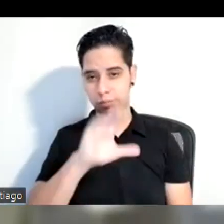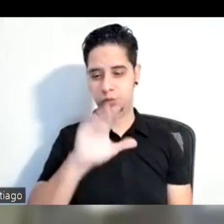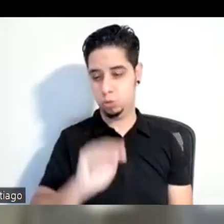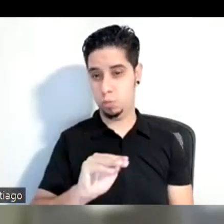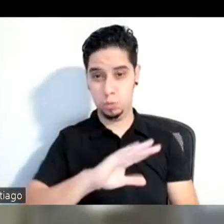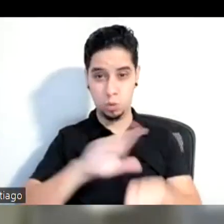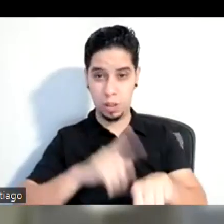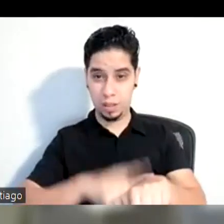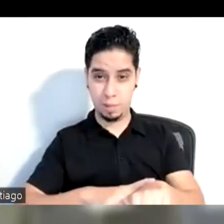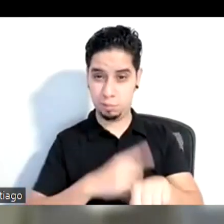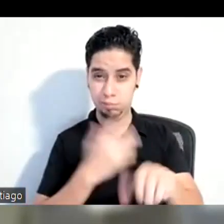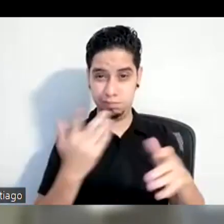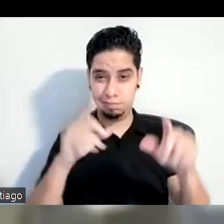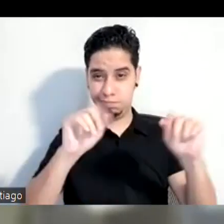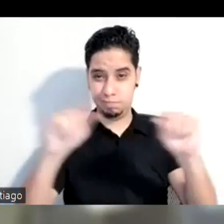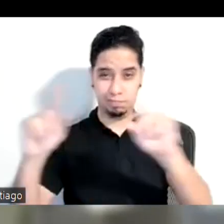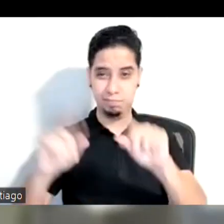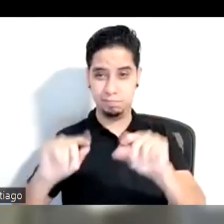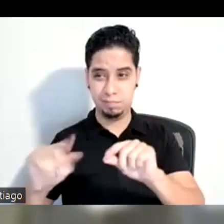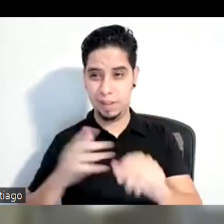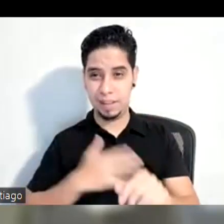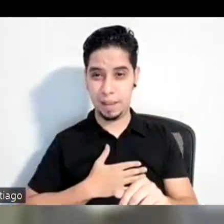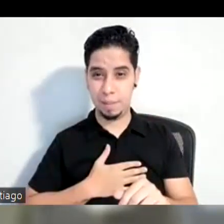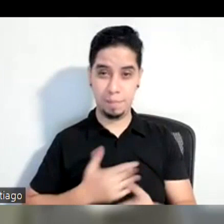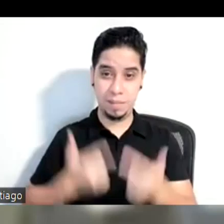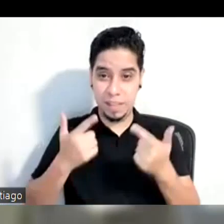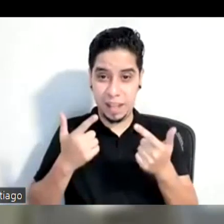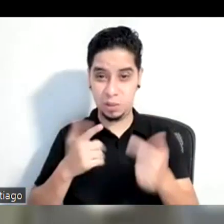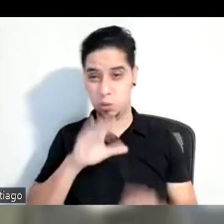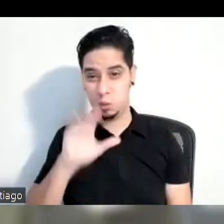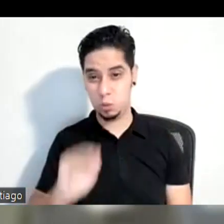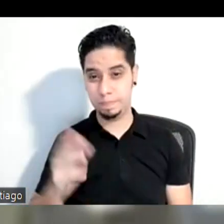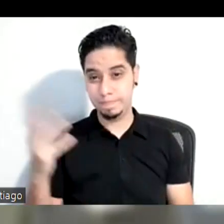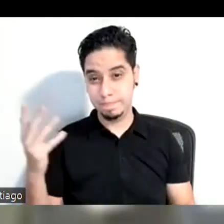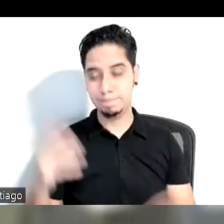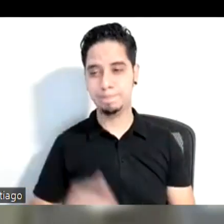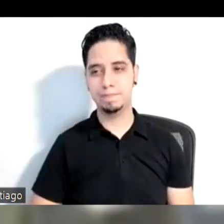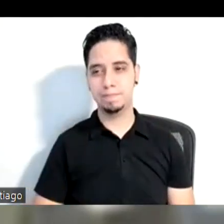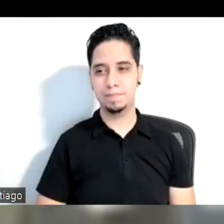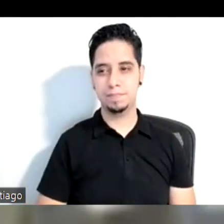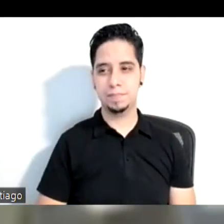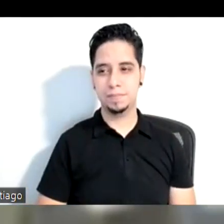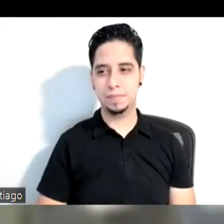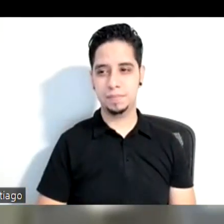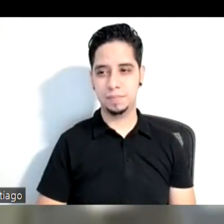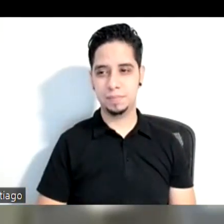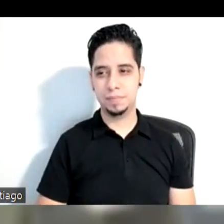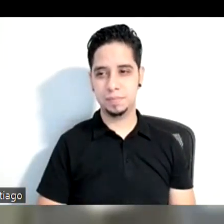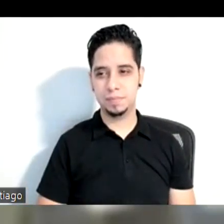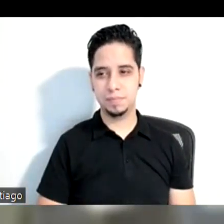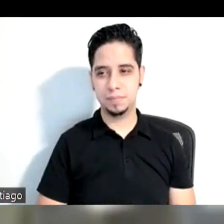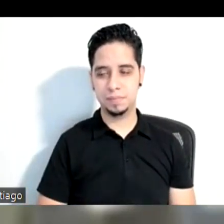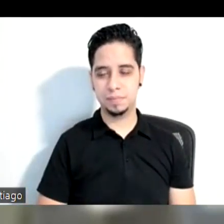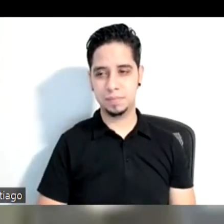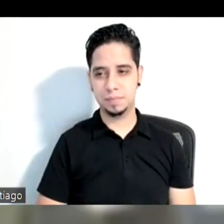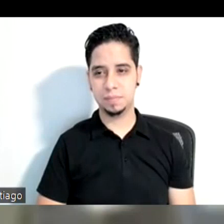el tiempo. Ay, Zoom es mi vida. Y aún reuniones, por ejemplo, pues hace